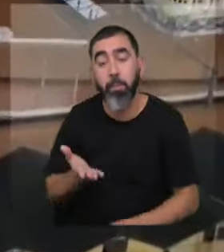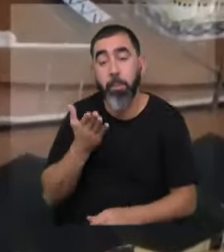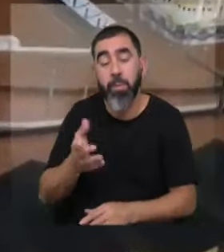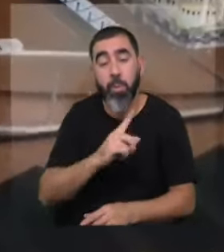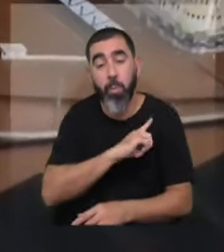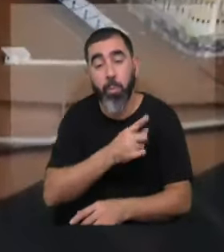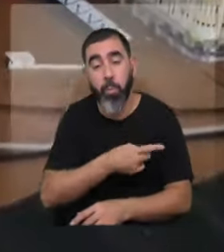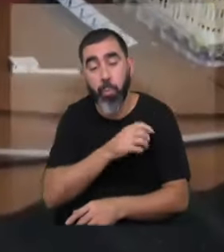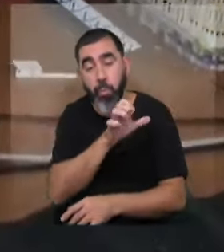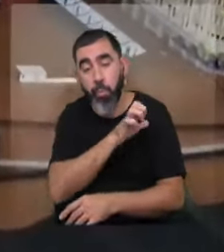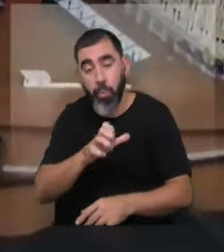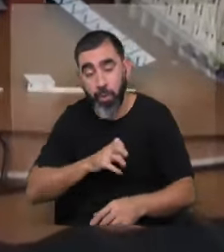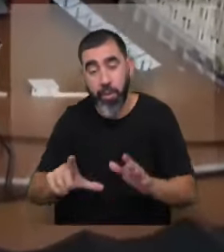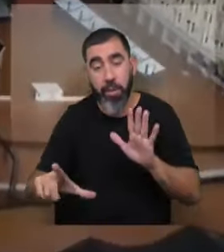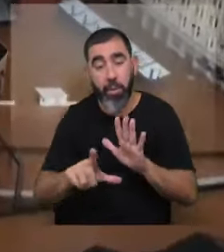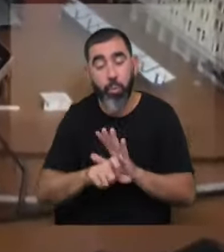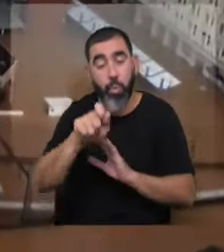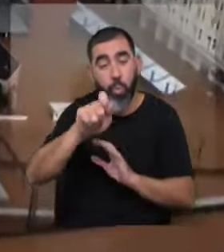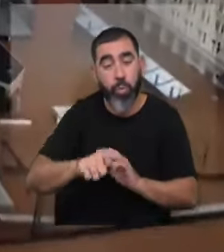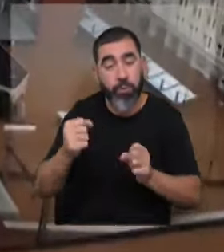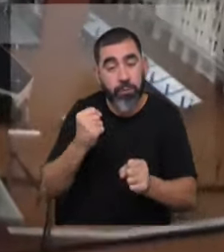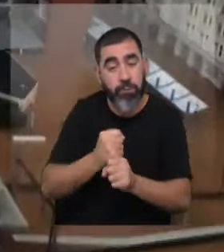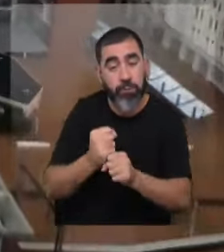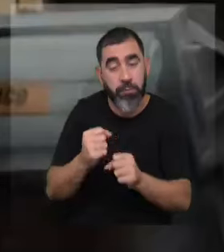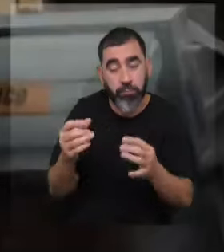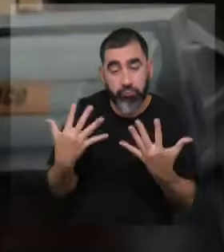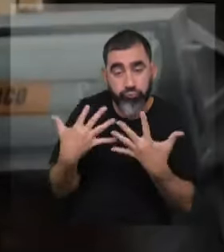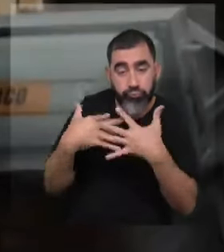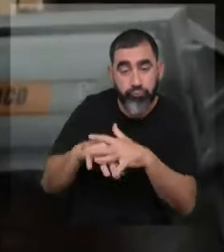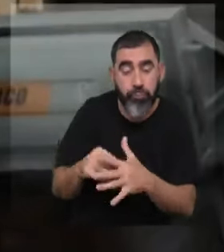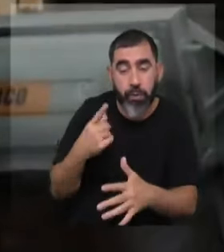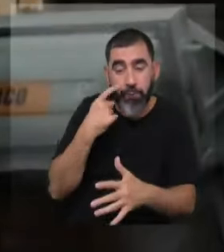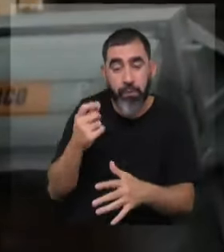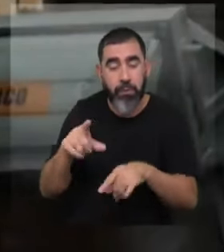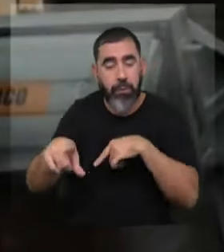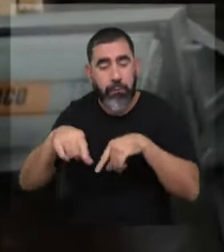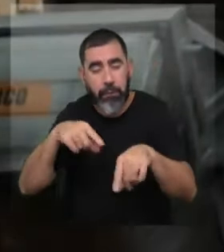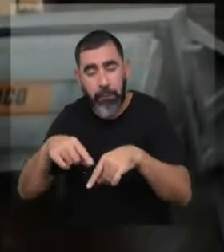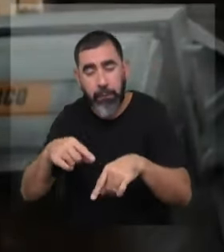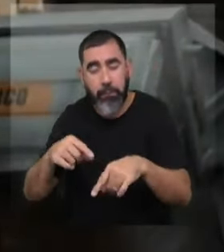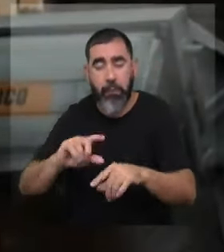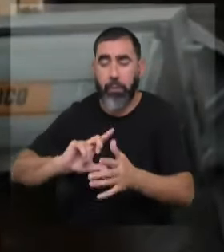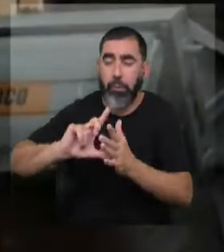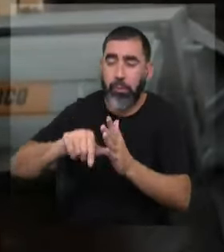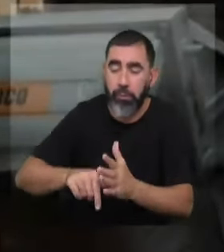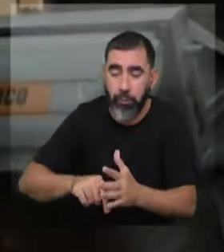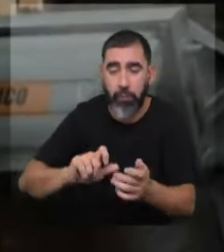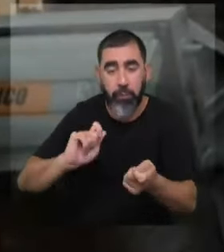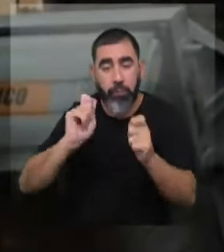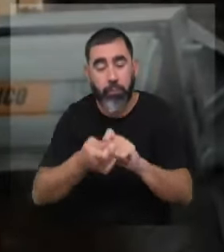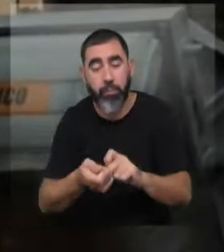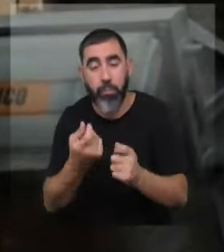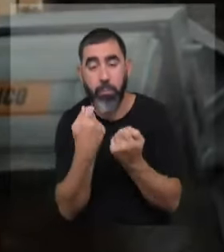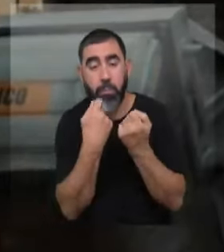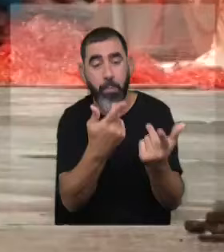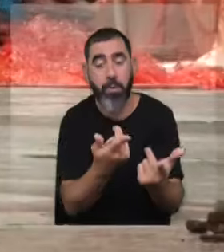poderes ejecutivo, legislativo y judicial trabajen de forma conjunta para evitar burocracias que dificulten las transferencias de